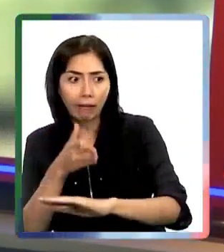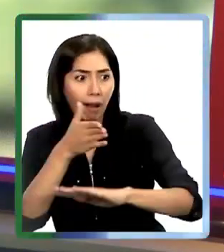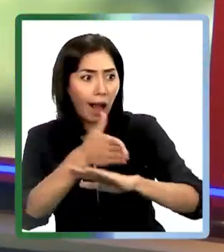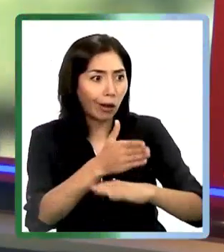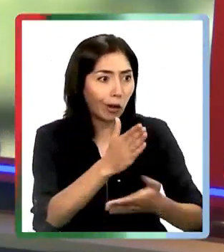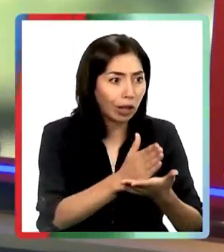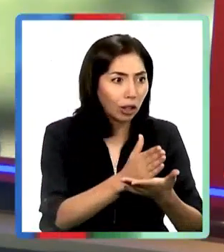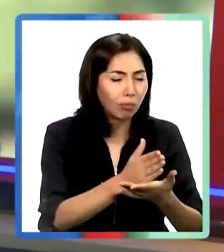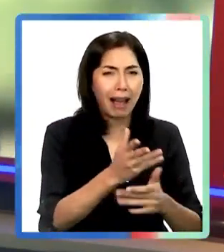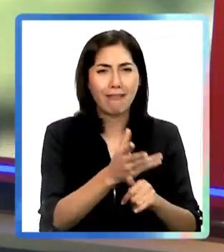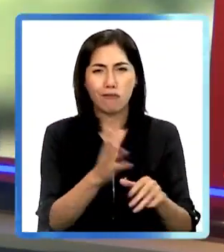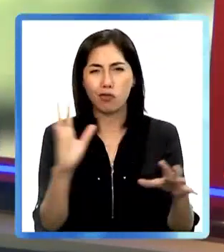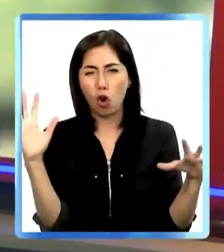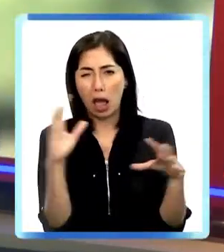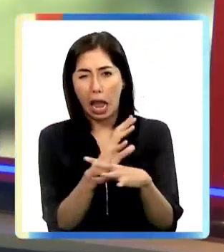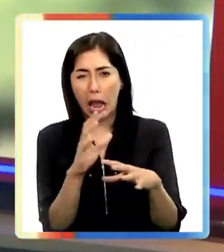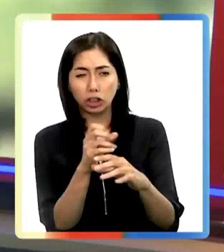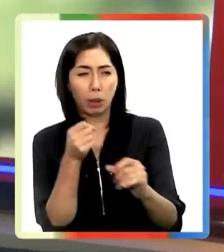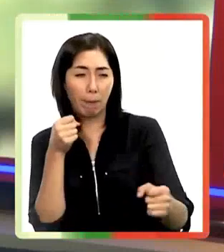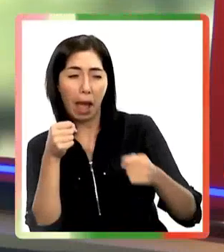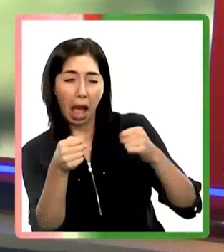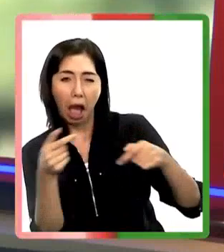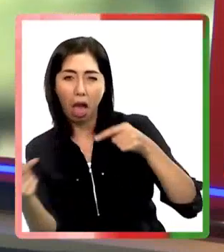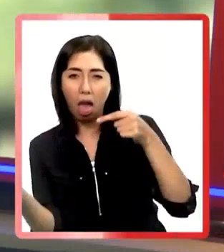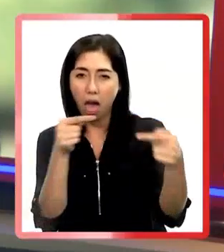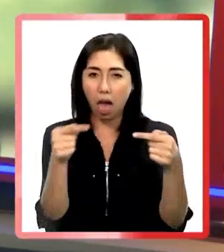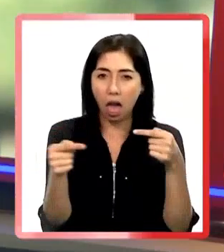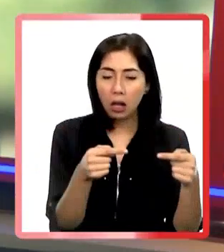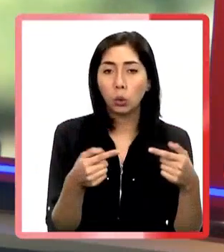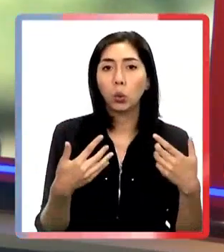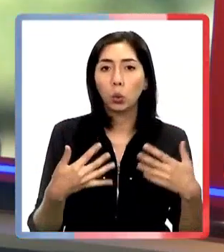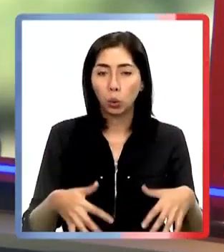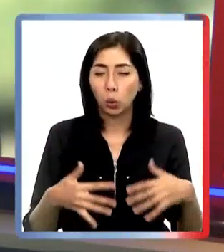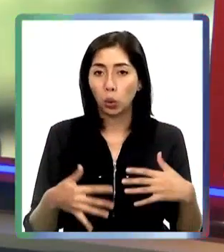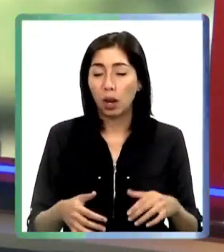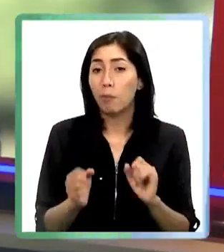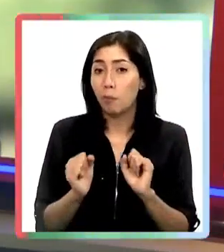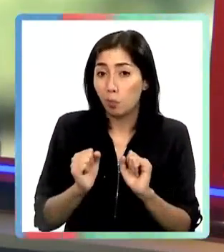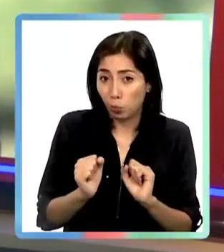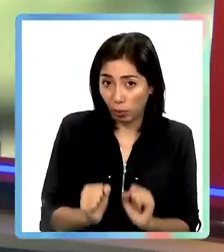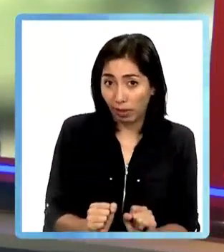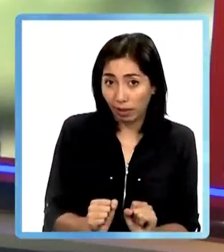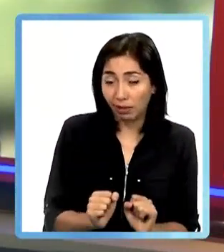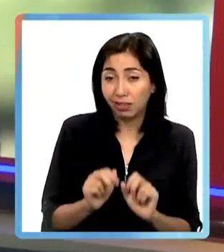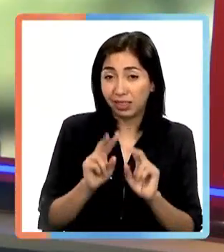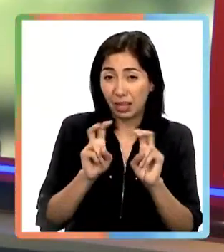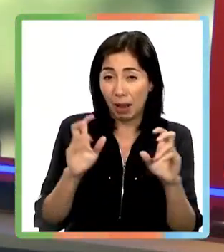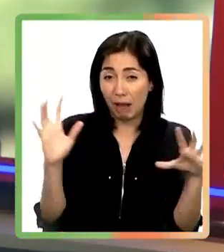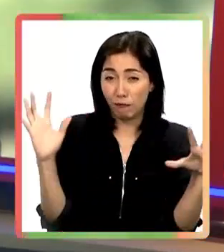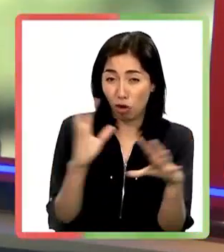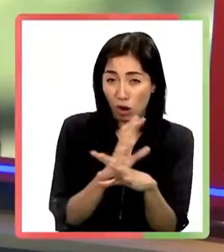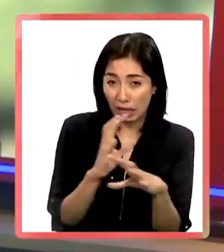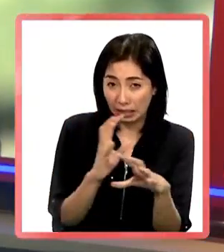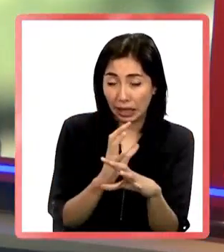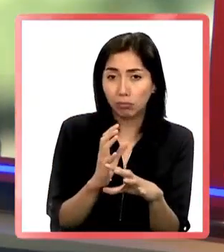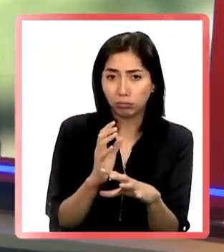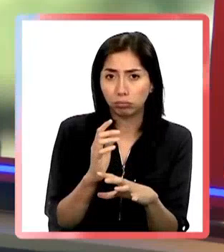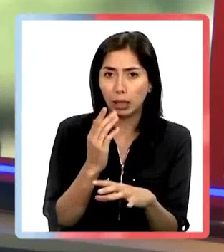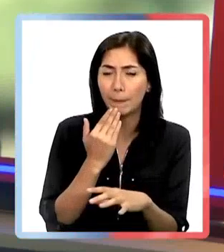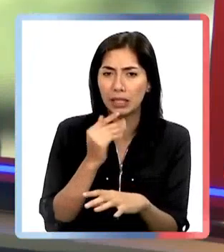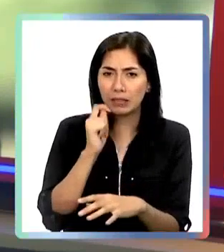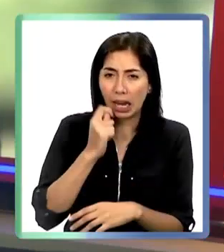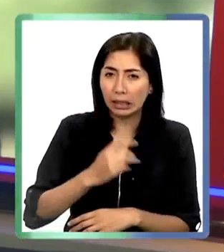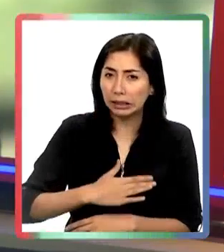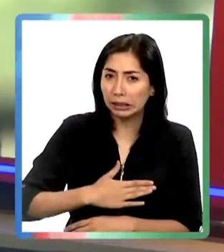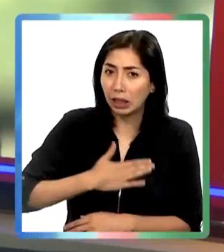una ola, pero así, masiva de violencia, y los niños se agarraban a golpe, habían riña. ¿Puede que la violencia o la agresividad